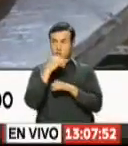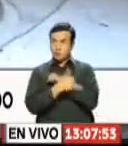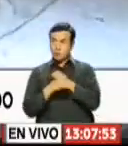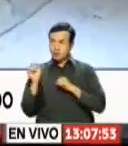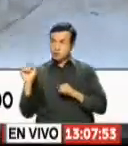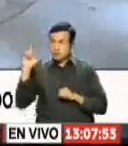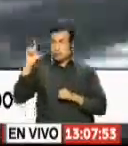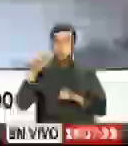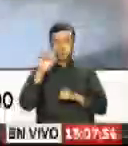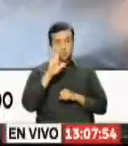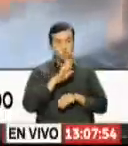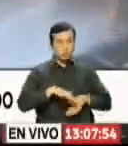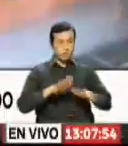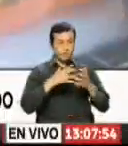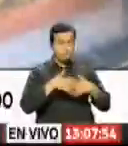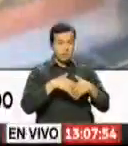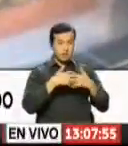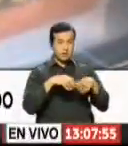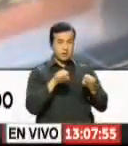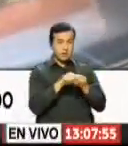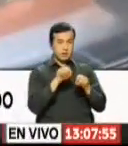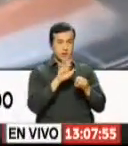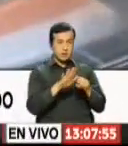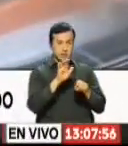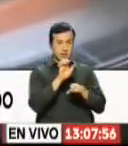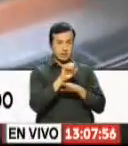los productores mejoraron en competitividad.